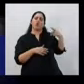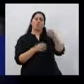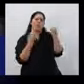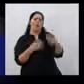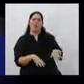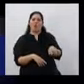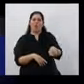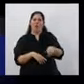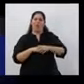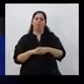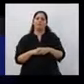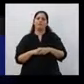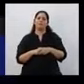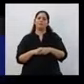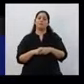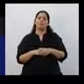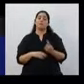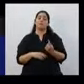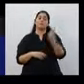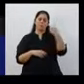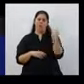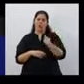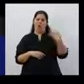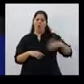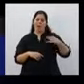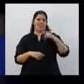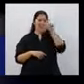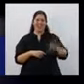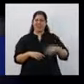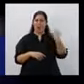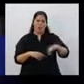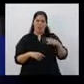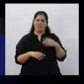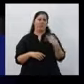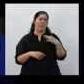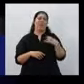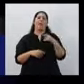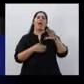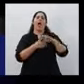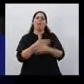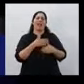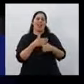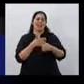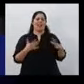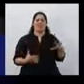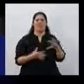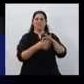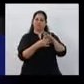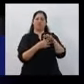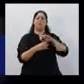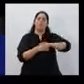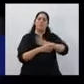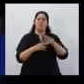abandonado la primera obligación que tenemos como país es volver a unir américa latina' y volver a potenciar el